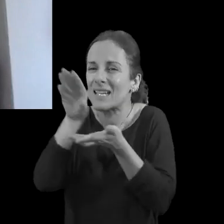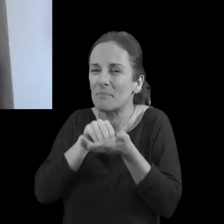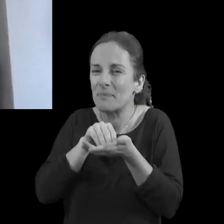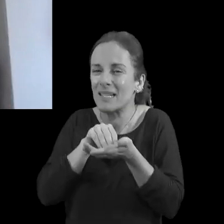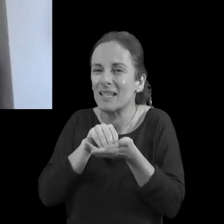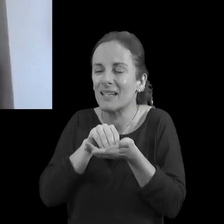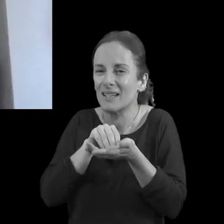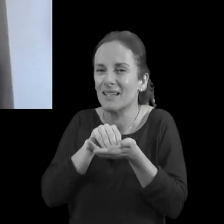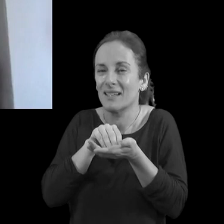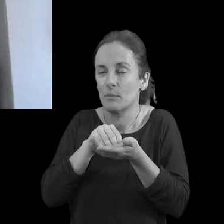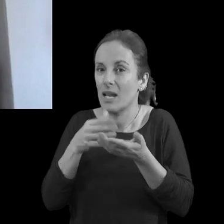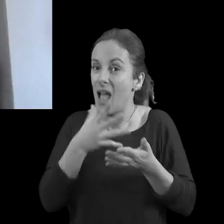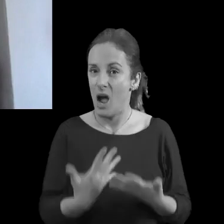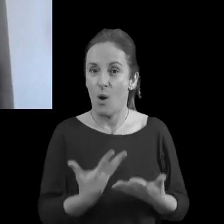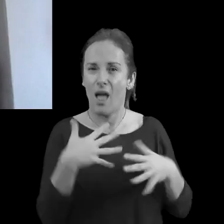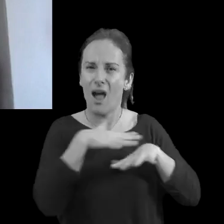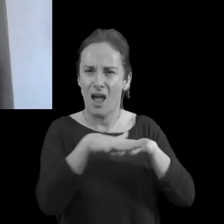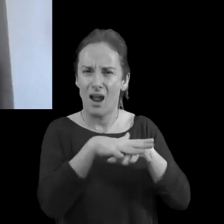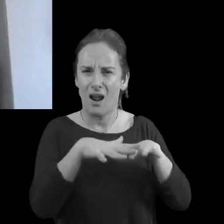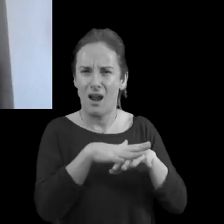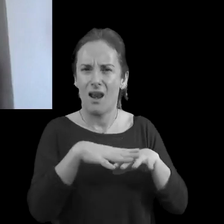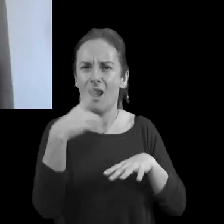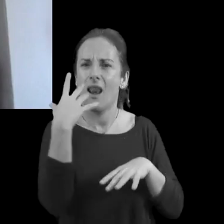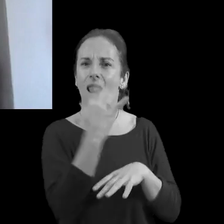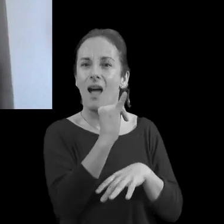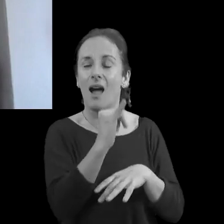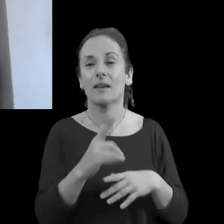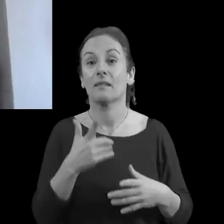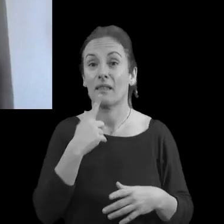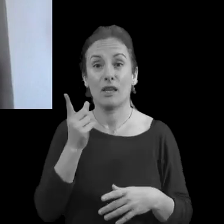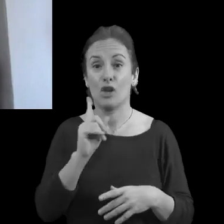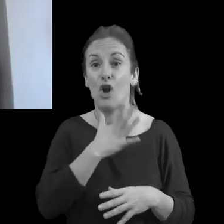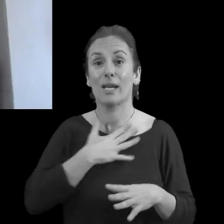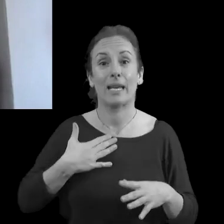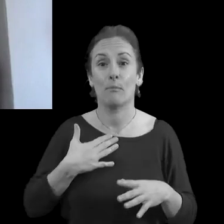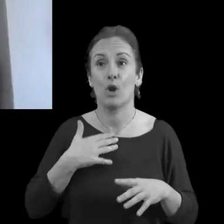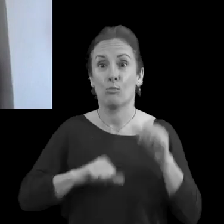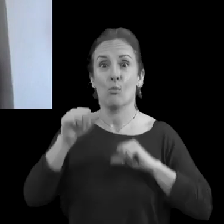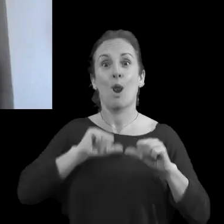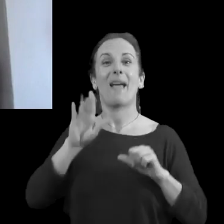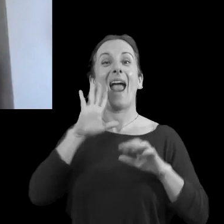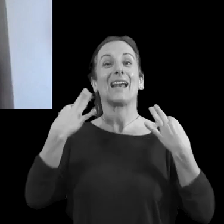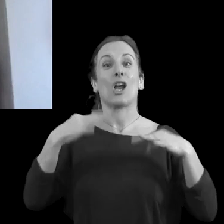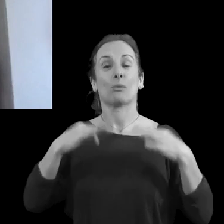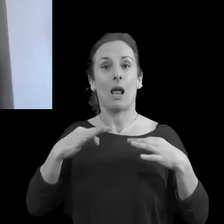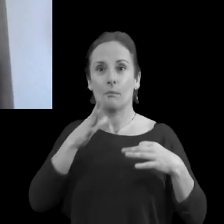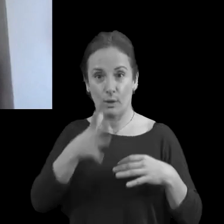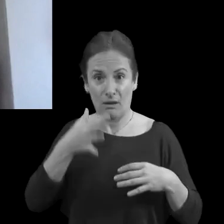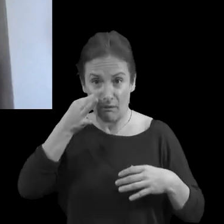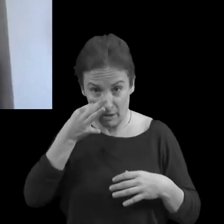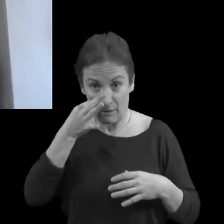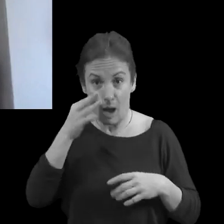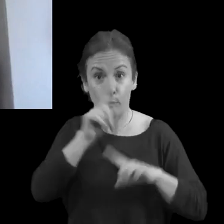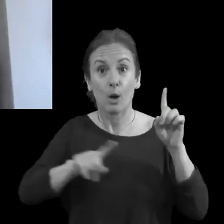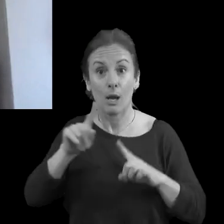ahora estamos viendo mucho en las redes, que es esta de no queremos volver a la normalidad porque la normalidad era el problema, ¿no? Y creo que